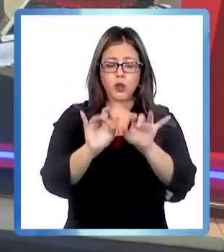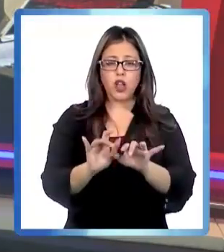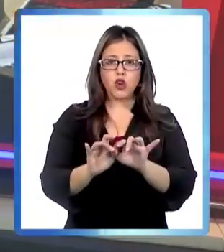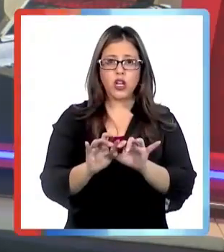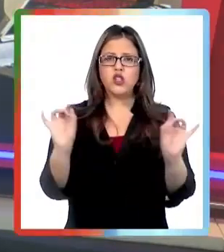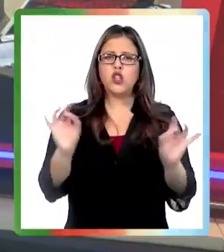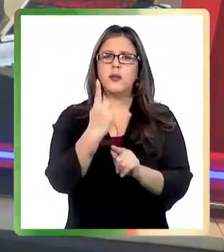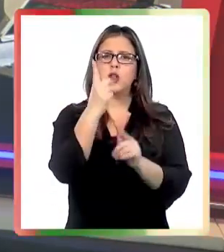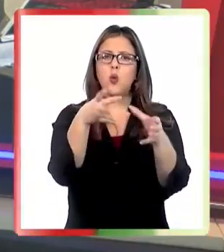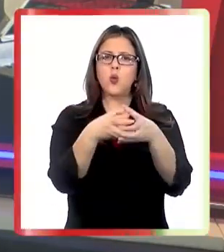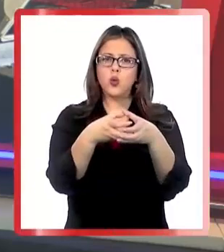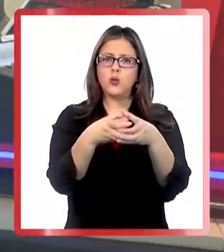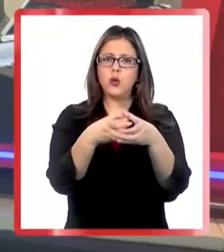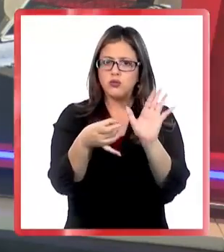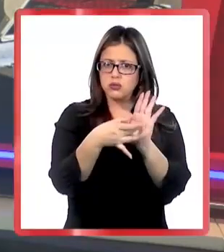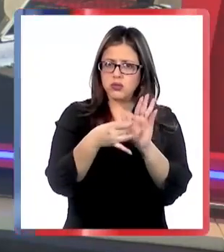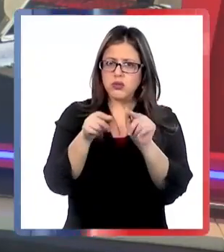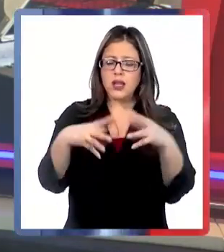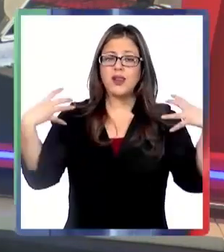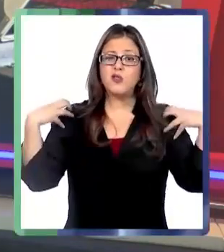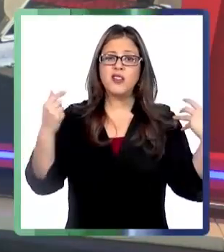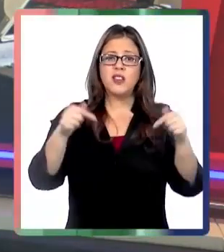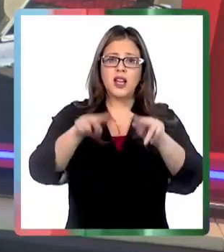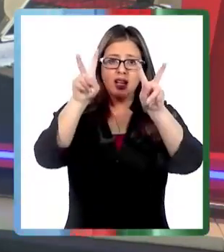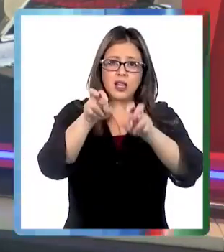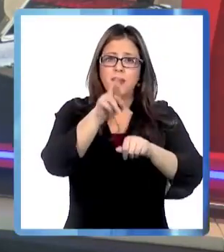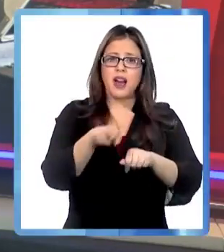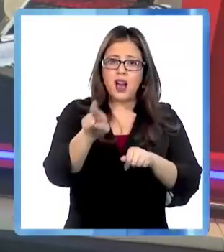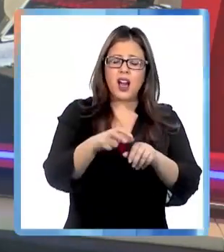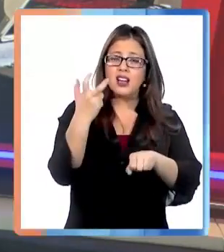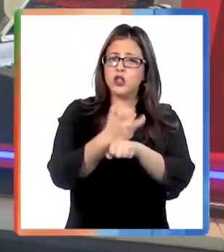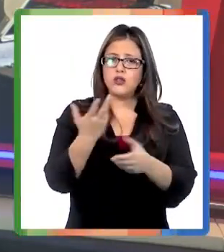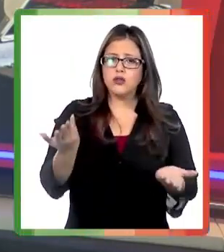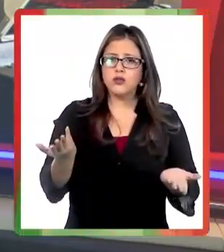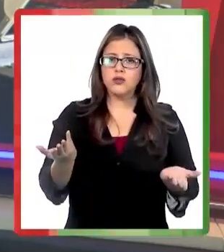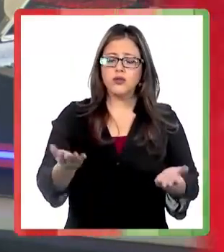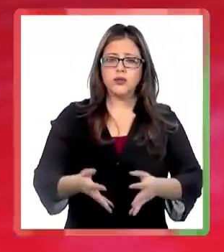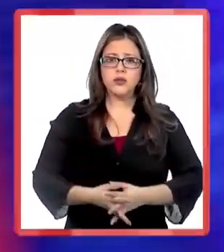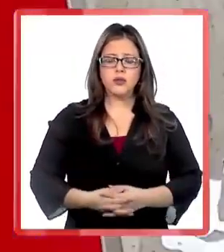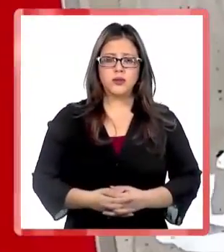computadores. ¿Hay una sola banda detrás de toda esta seguidilla de robos?